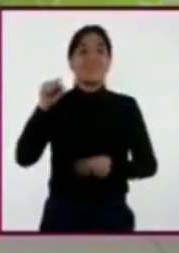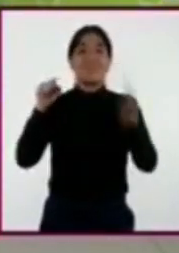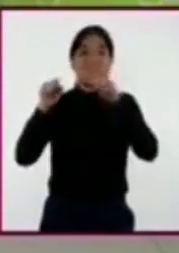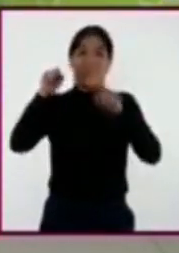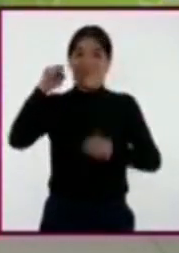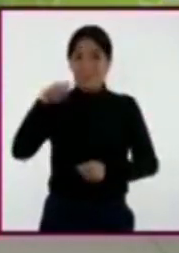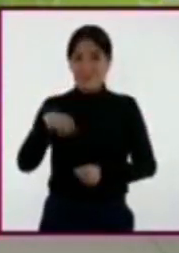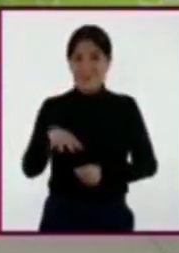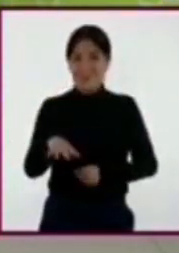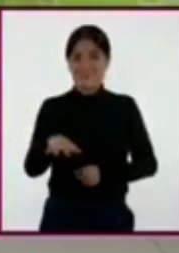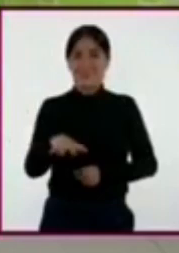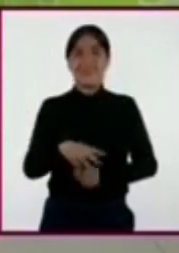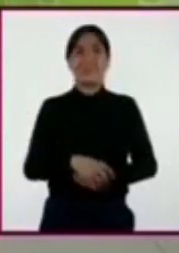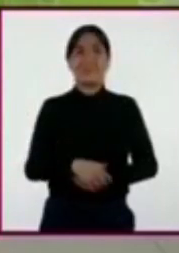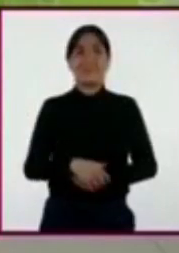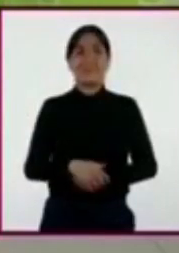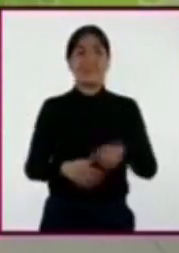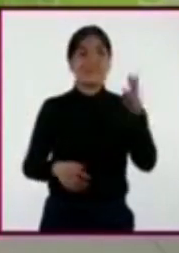Exhalo.